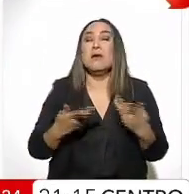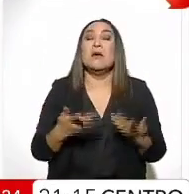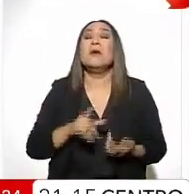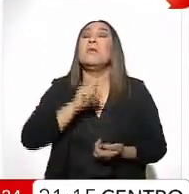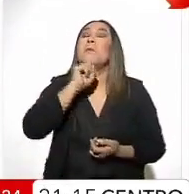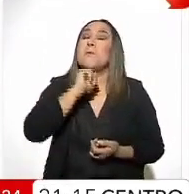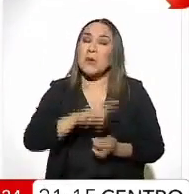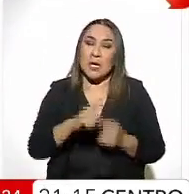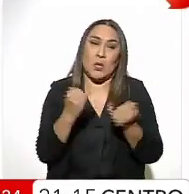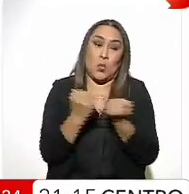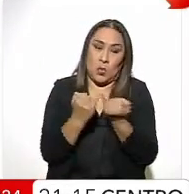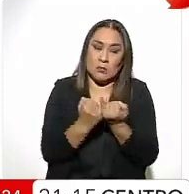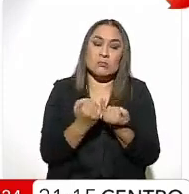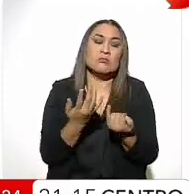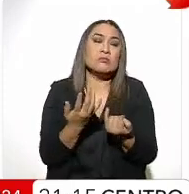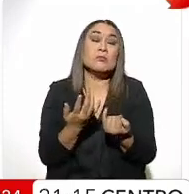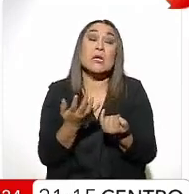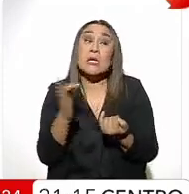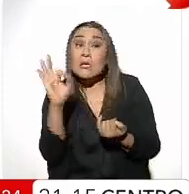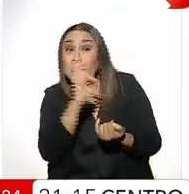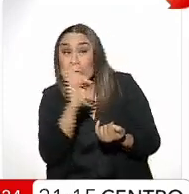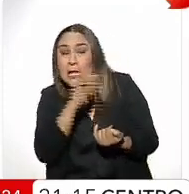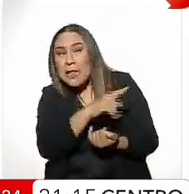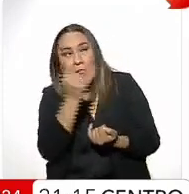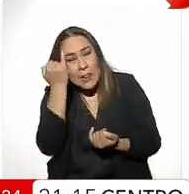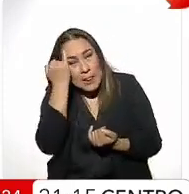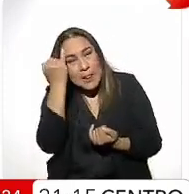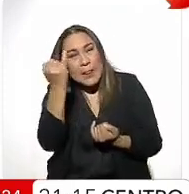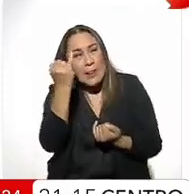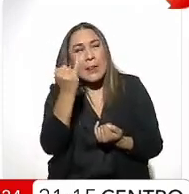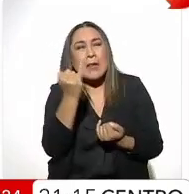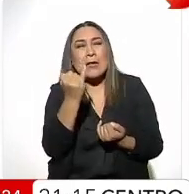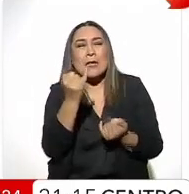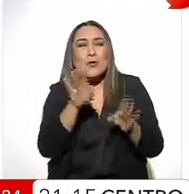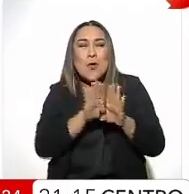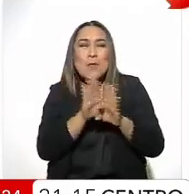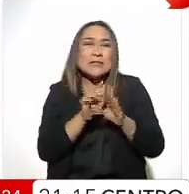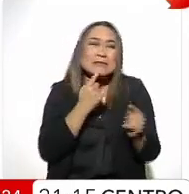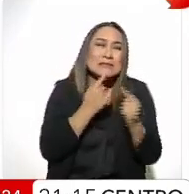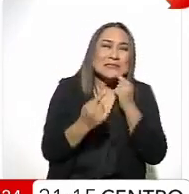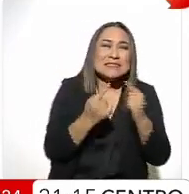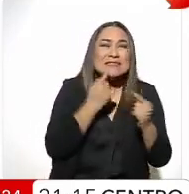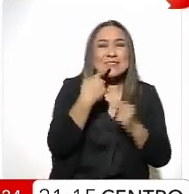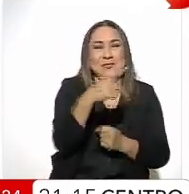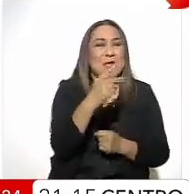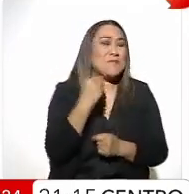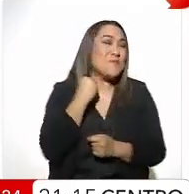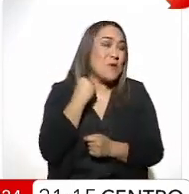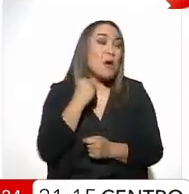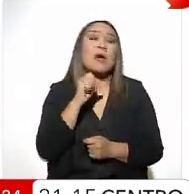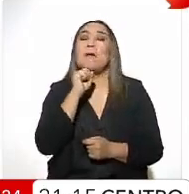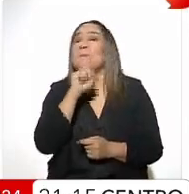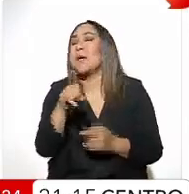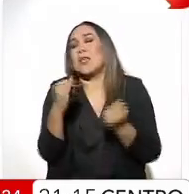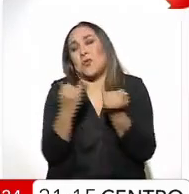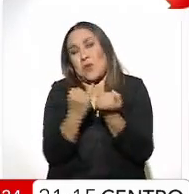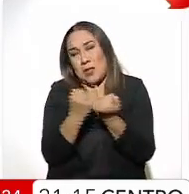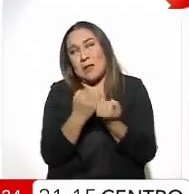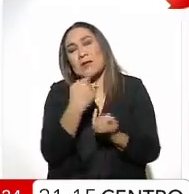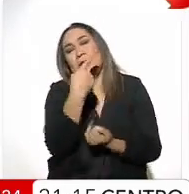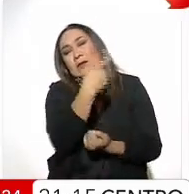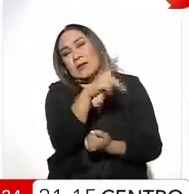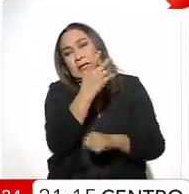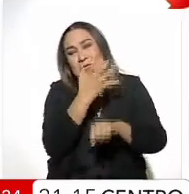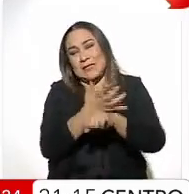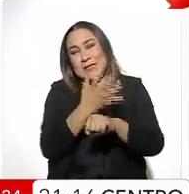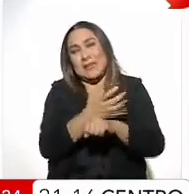cuenta también, más allá de que puede ser o no una estrategia de la defensa, pues también hay intereses de las distintas agencias de seguridad